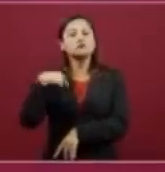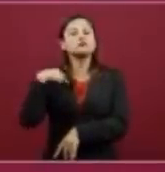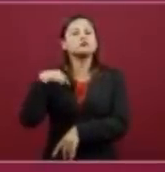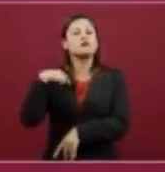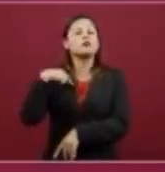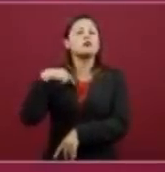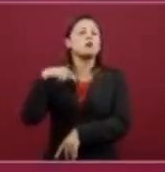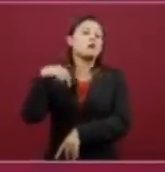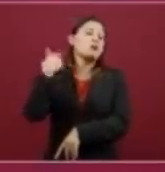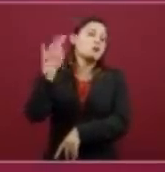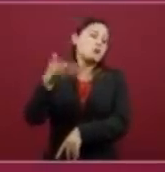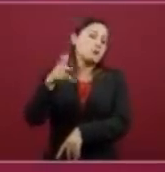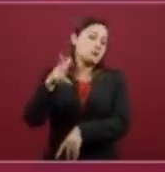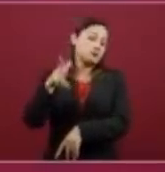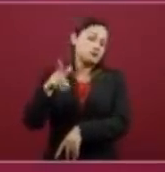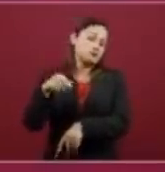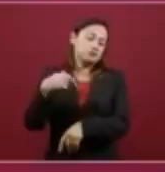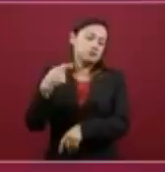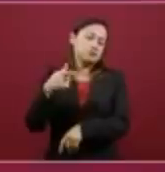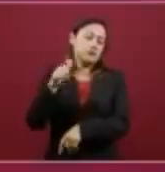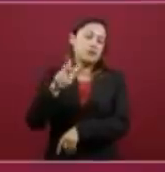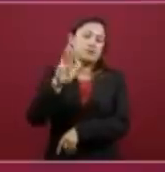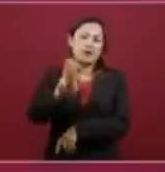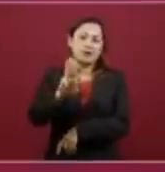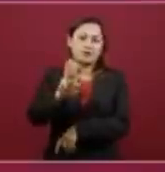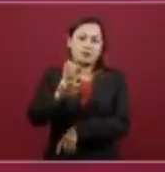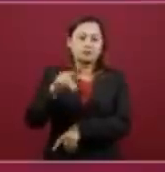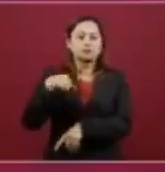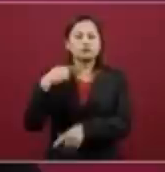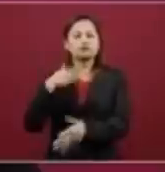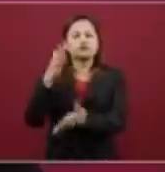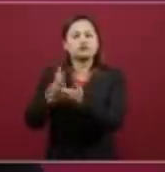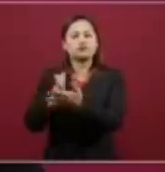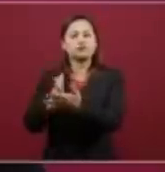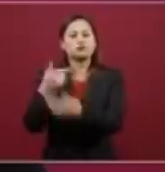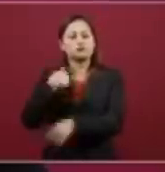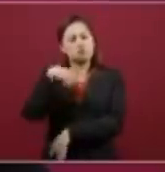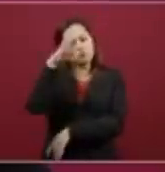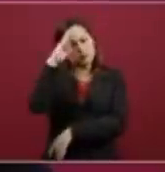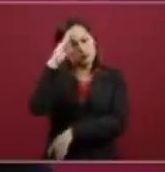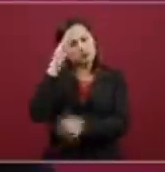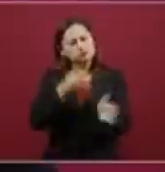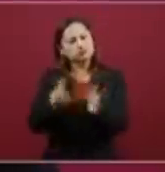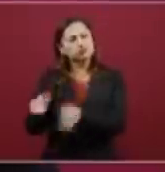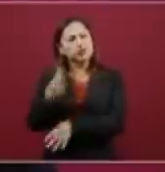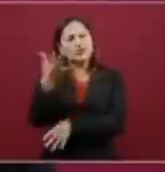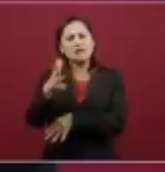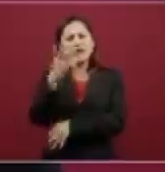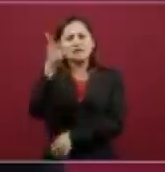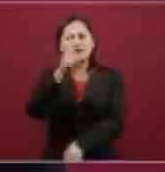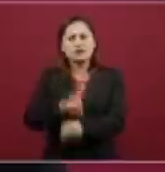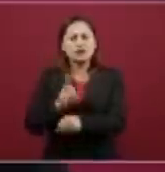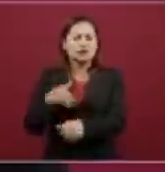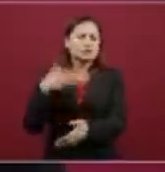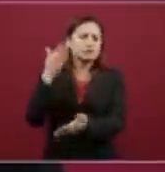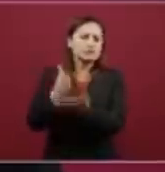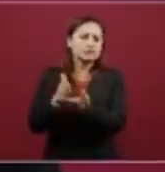Adelanté el viaje, tenía pensado ir en 10 días, porque necesitamos hacer allá